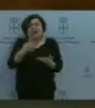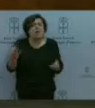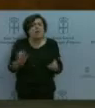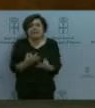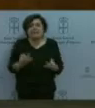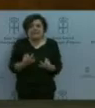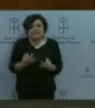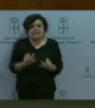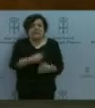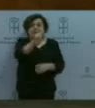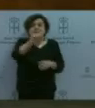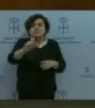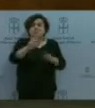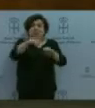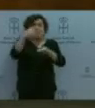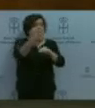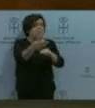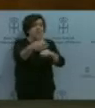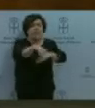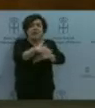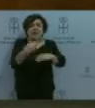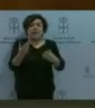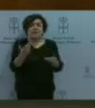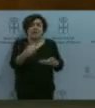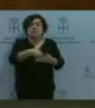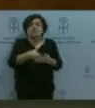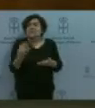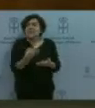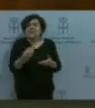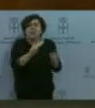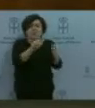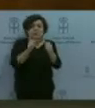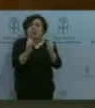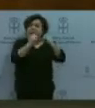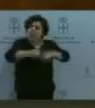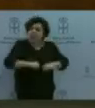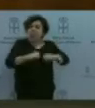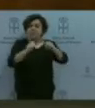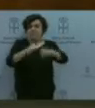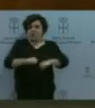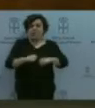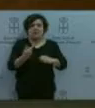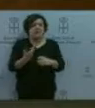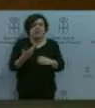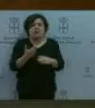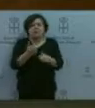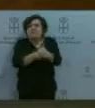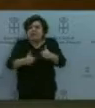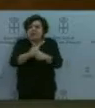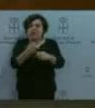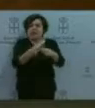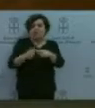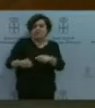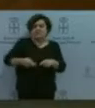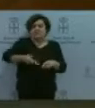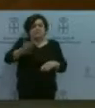nos piden diálogo, en el que los ciudadanos nos piden que pongamos por delante las cosas que realmente interesan, lo importante es que nos